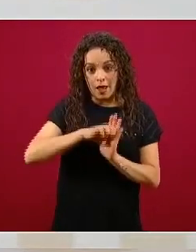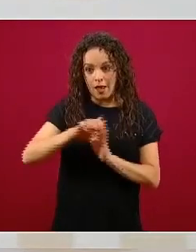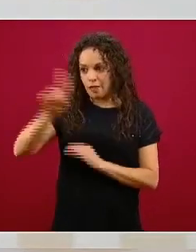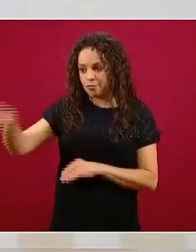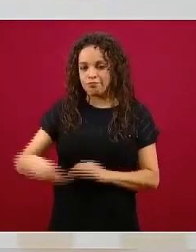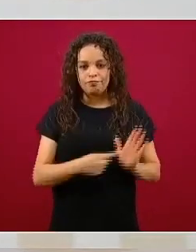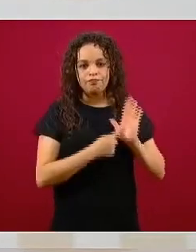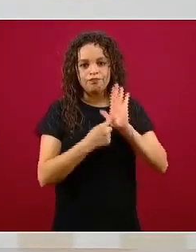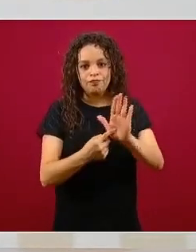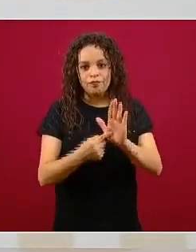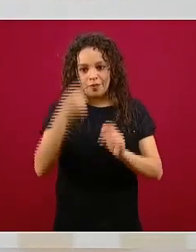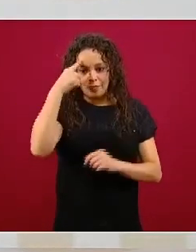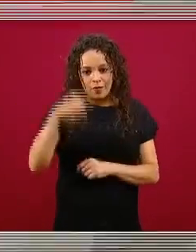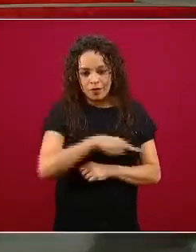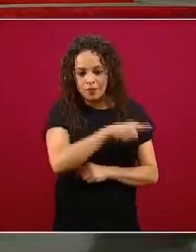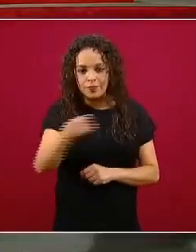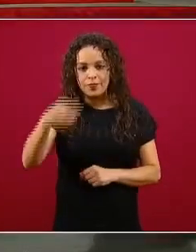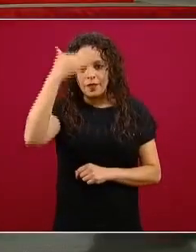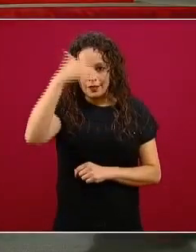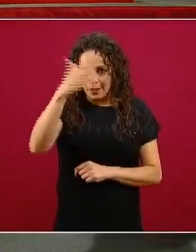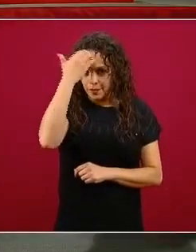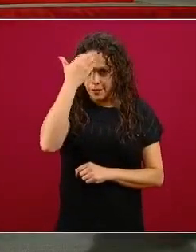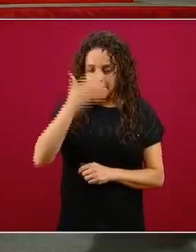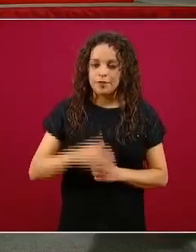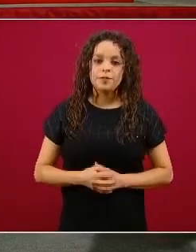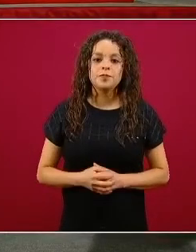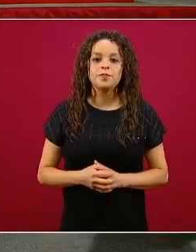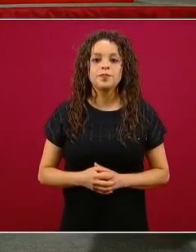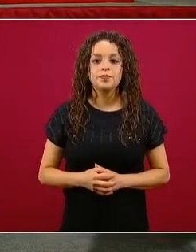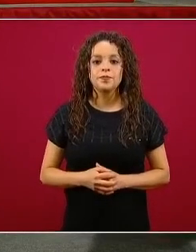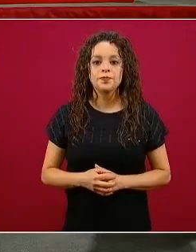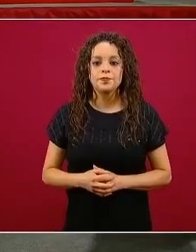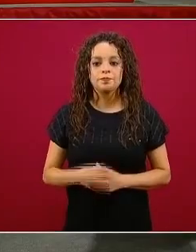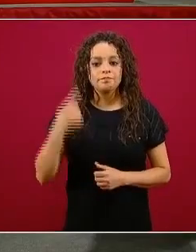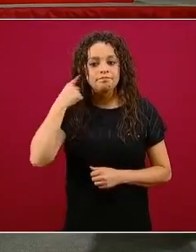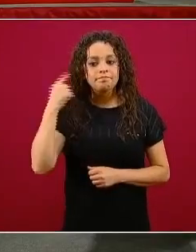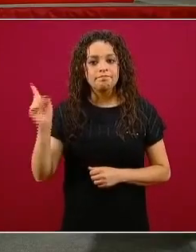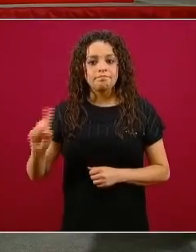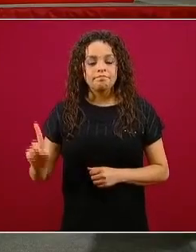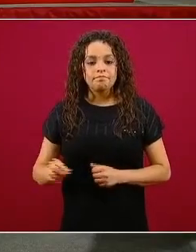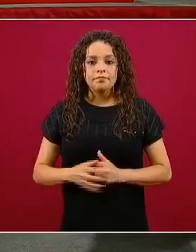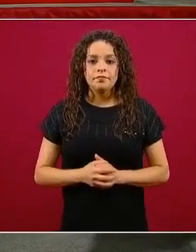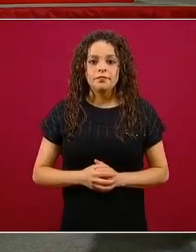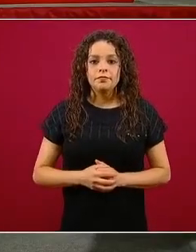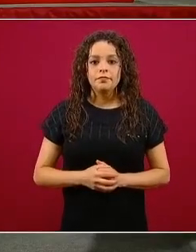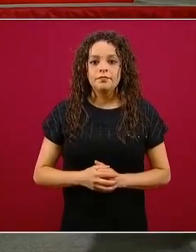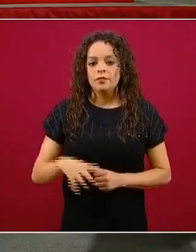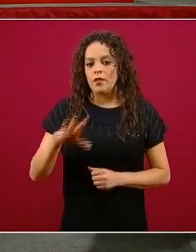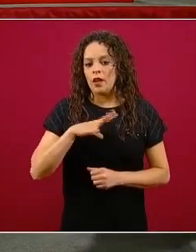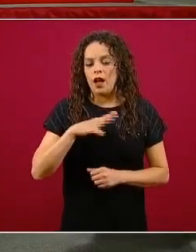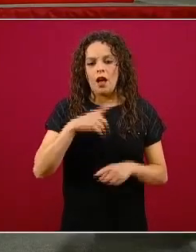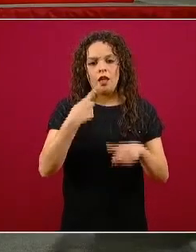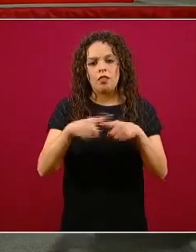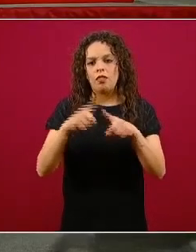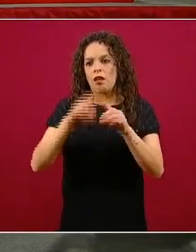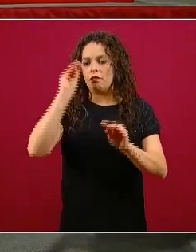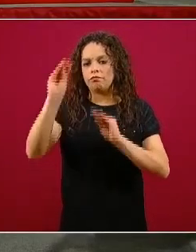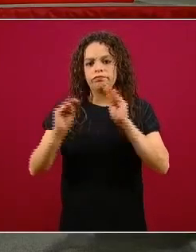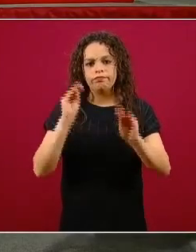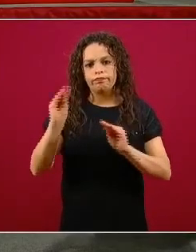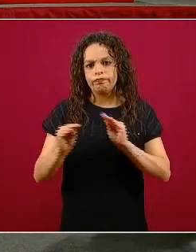mesa. ¿En el caso de Tabasco, alguna actividad en específico que se tenga que echar para atrás? Hay múltiples adaptaciones. No es de que se echan para atrás